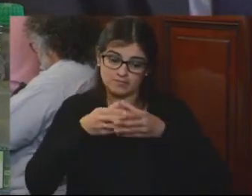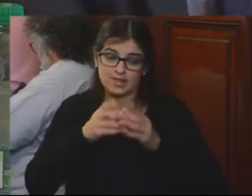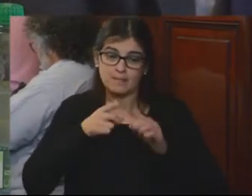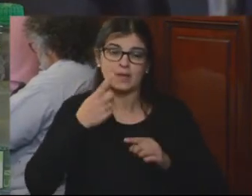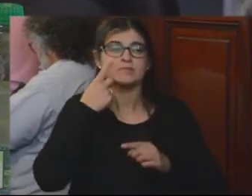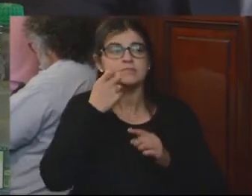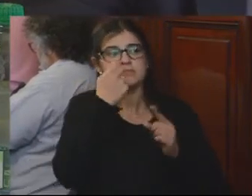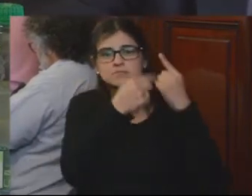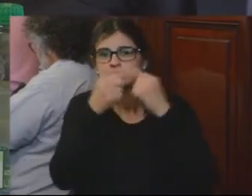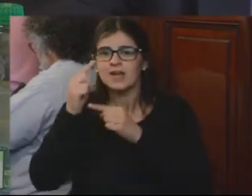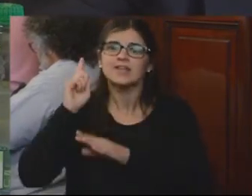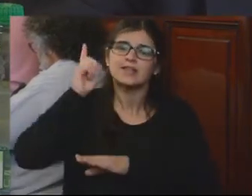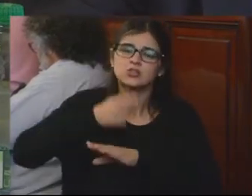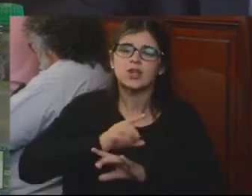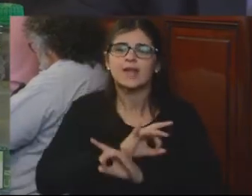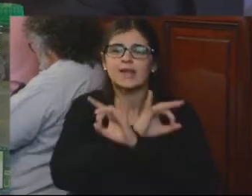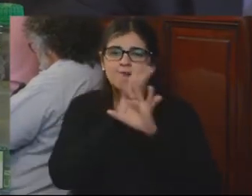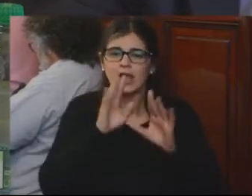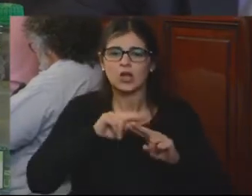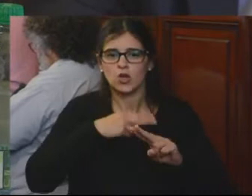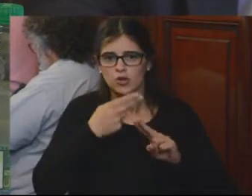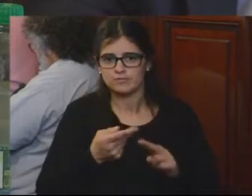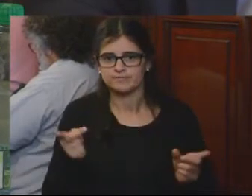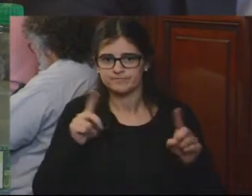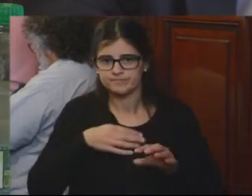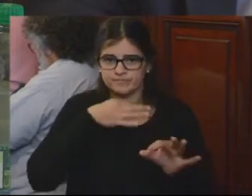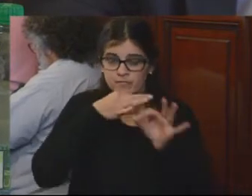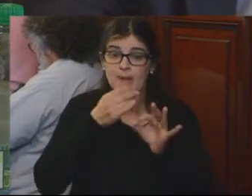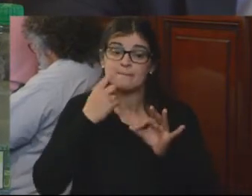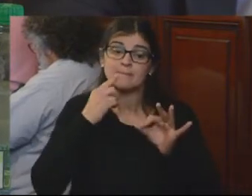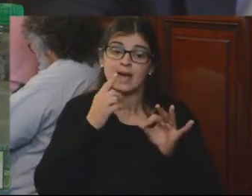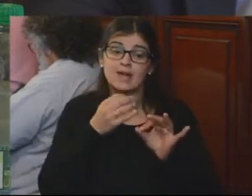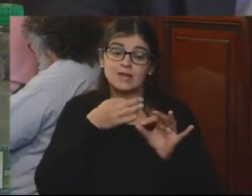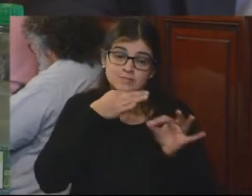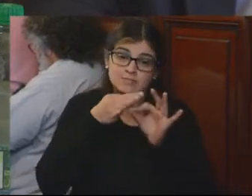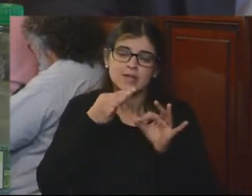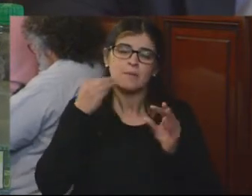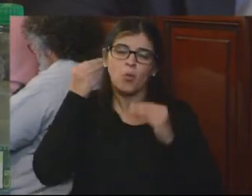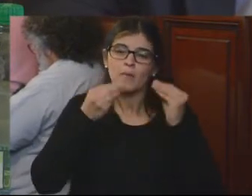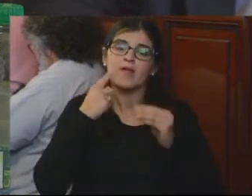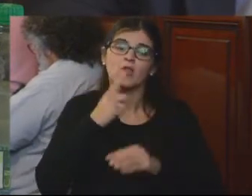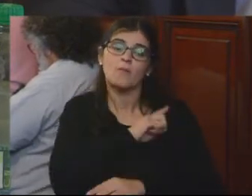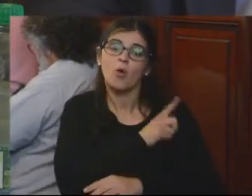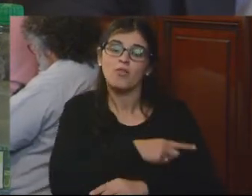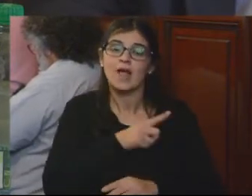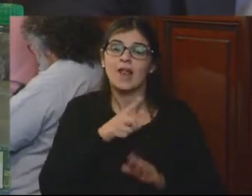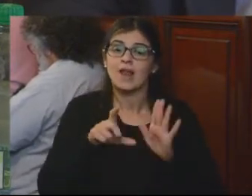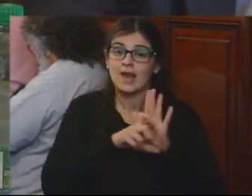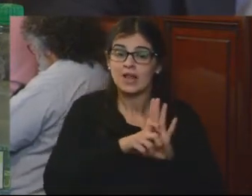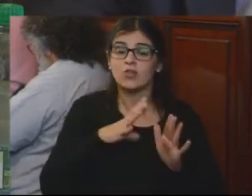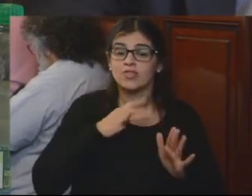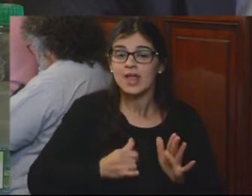criterios y decisiones claramente regresivas para completar el panorama preocupante el poder legislativo tiene